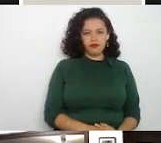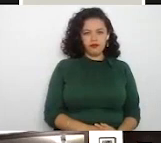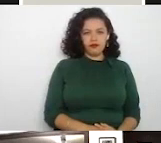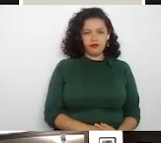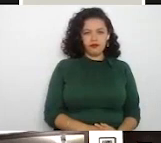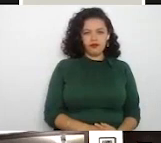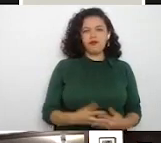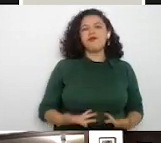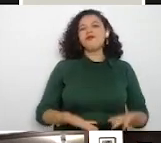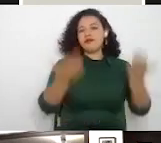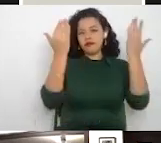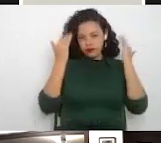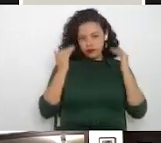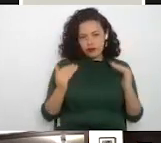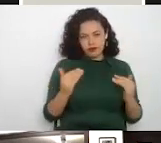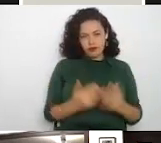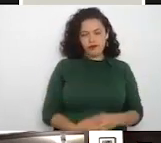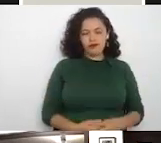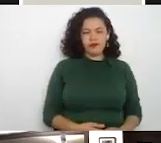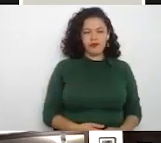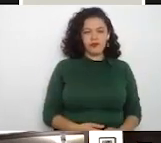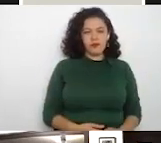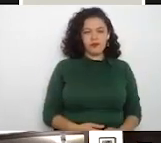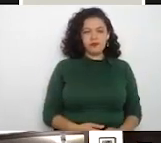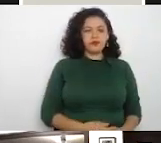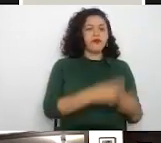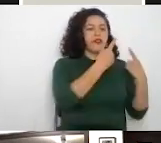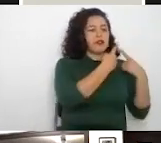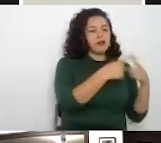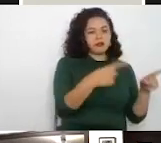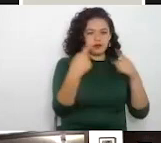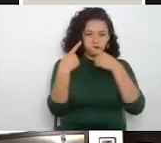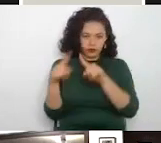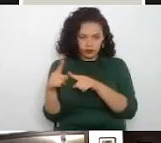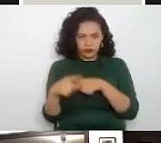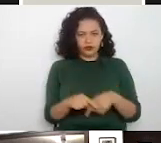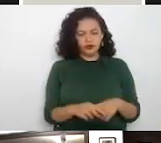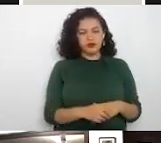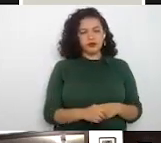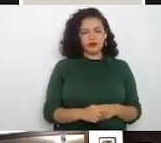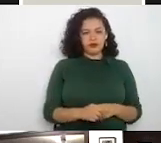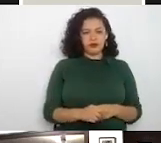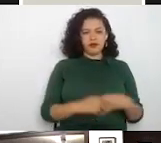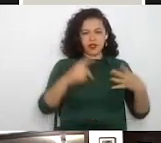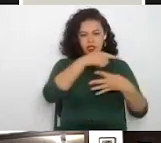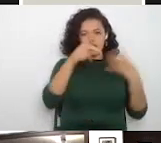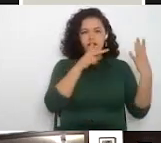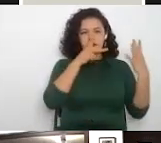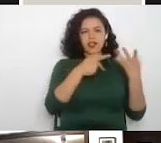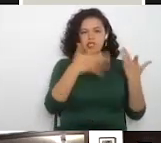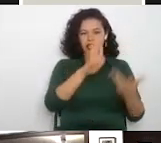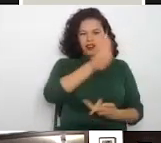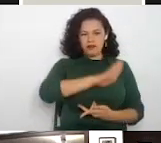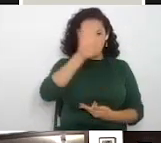Luego vimos, pues, cuáles eran las diferencias, ¿no? Entre estos términos que son muy similares